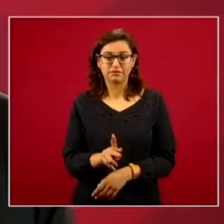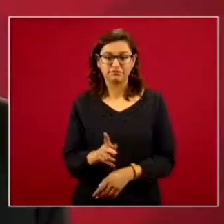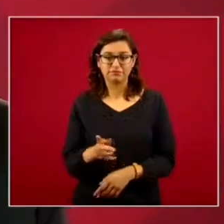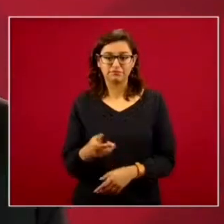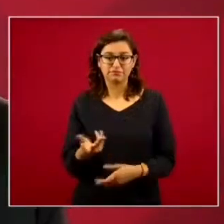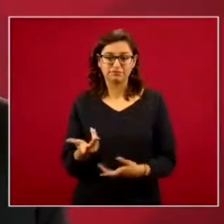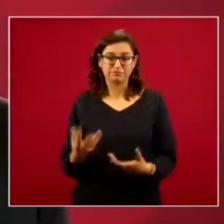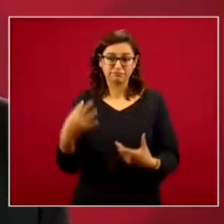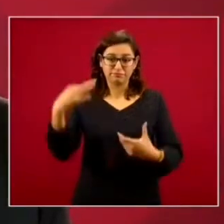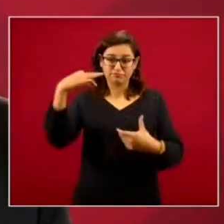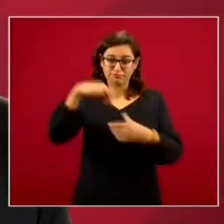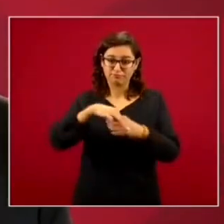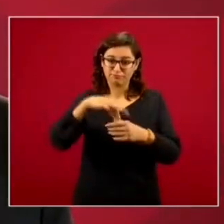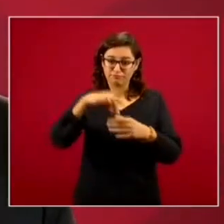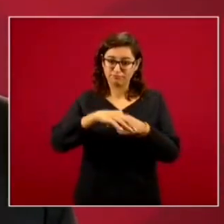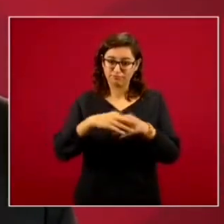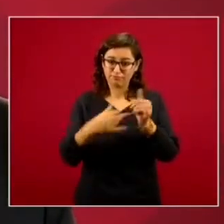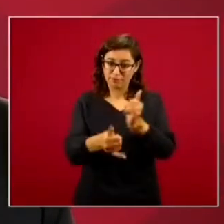Y la guerra